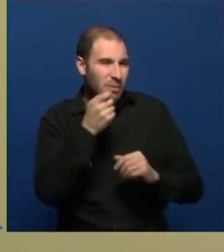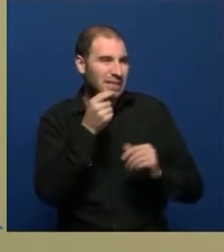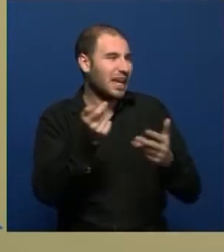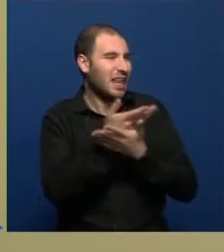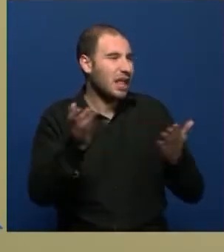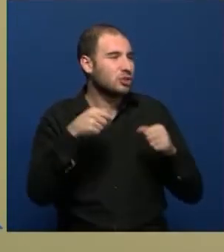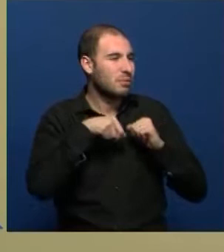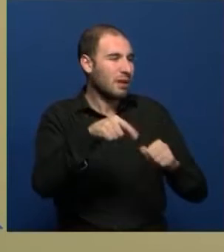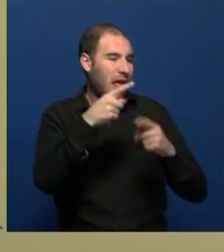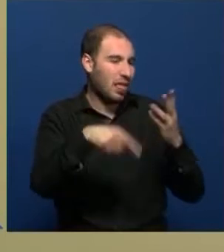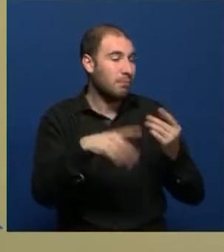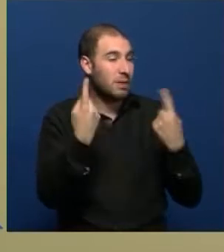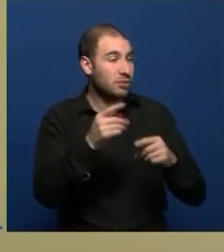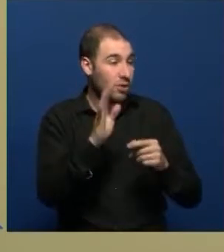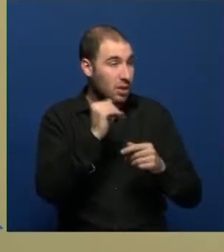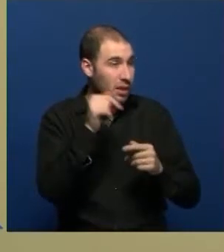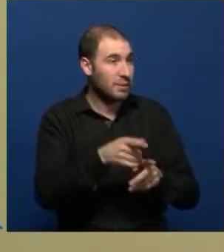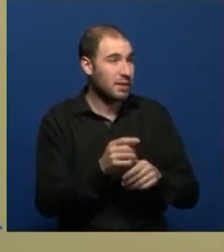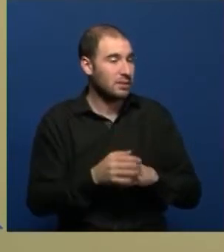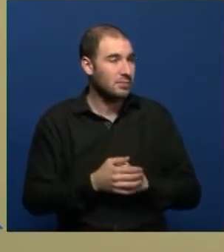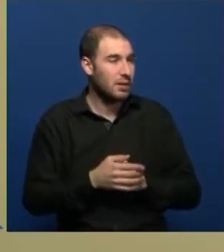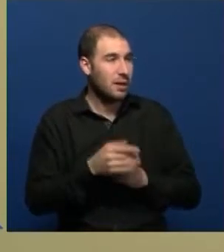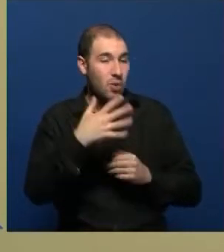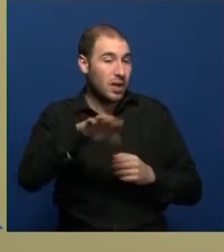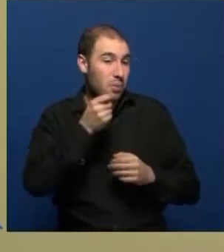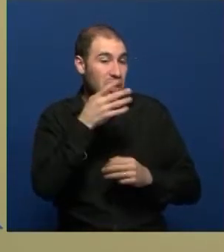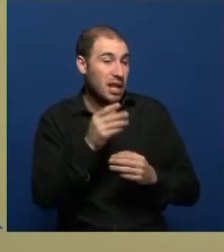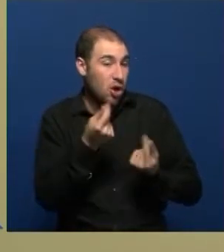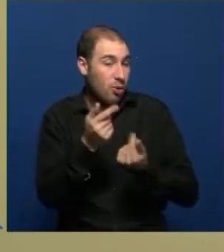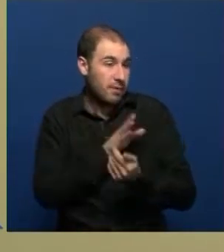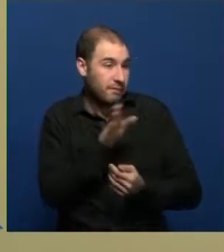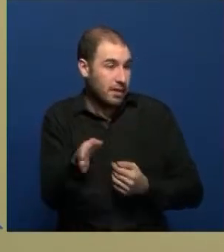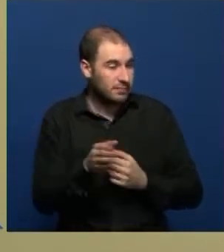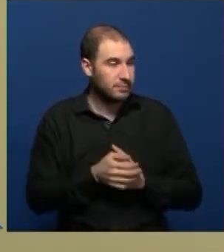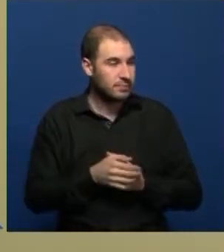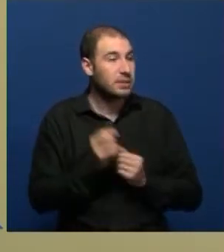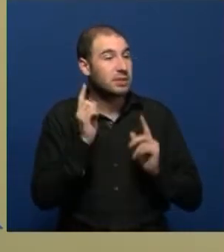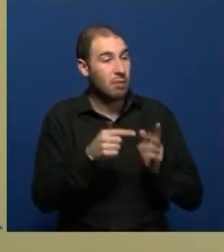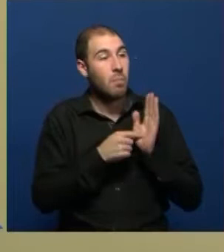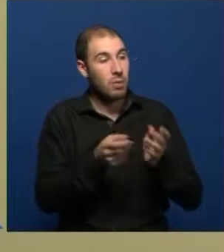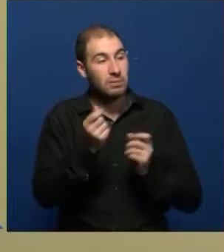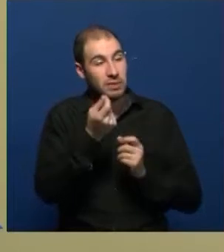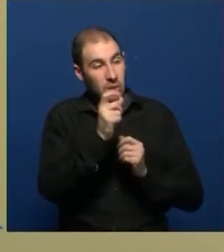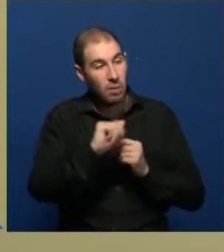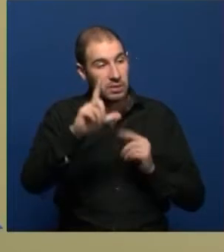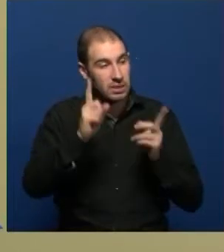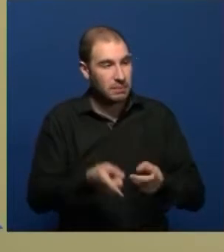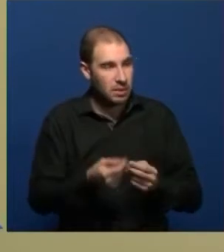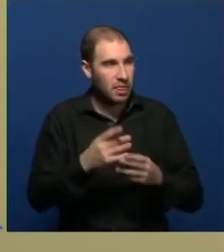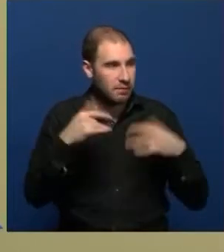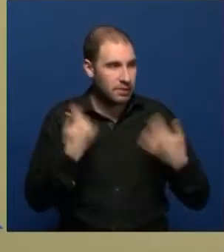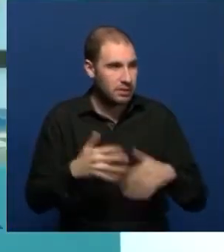macro, supermercados y demás, pero el día a día uno también lo tiene en cualquier lugar que va a comprar, ¿no? Y se ve también el aumento ahí de precios y cómo nos